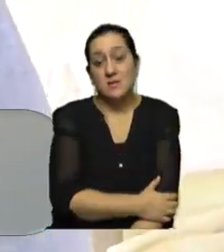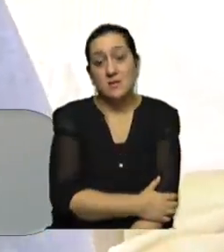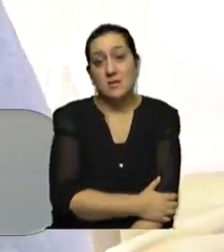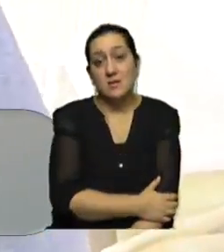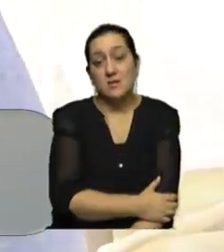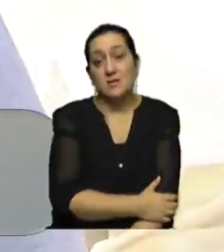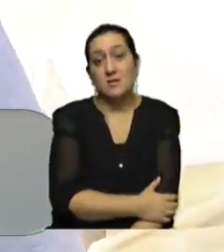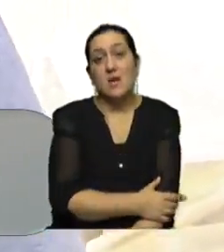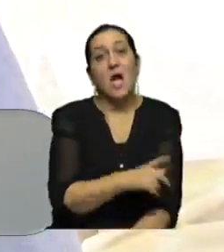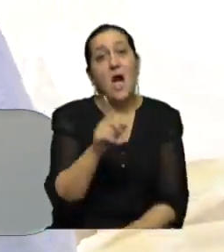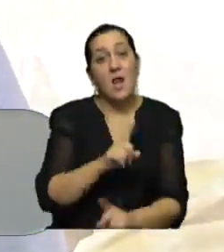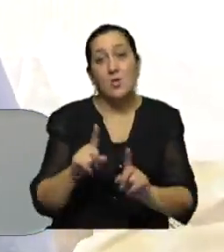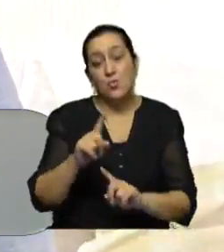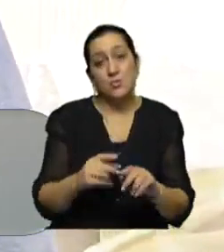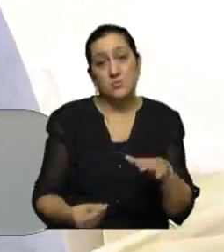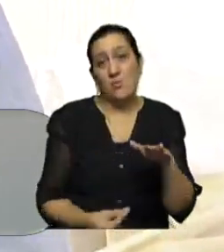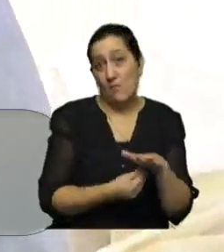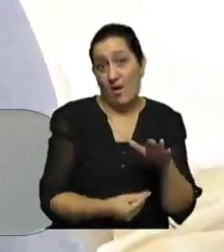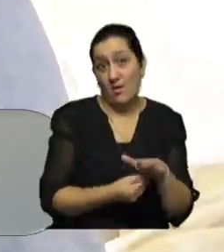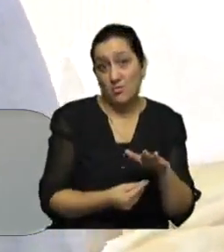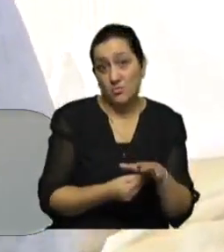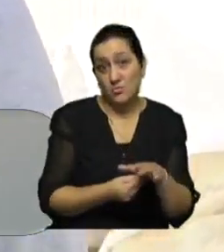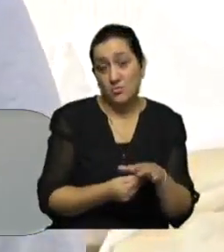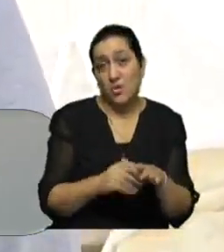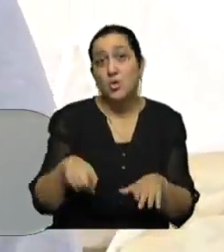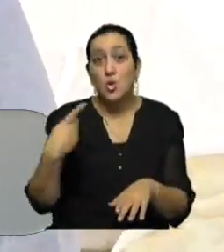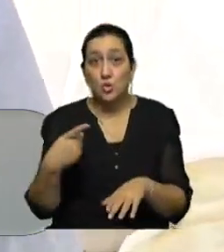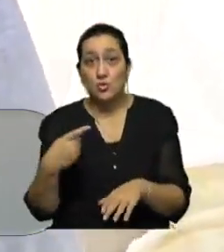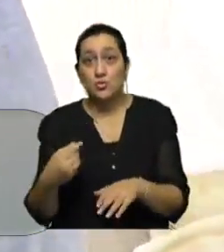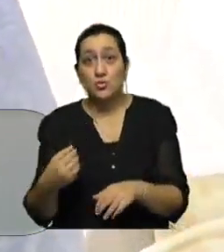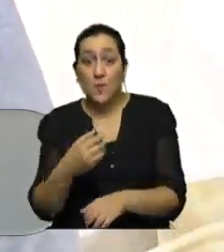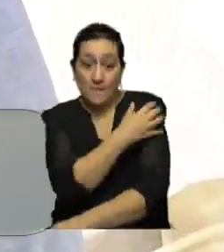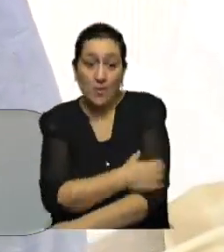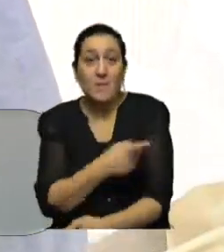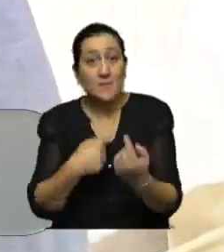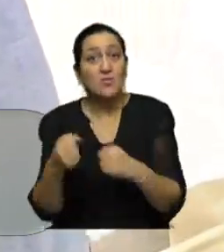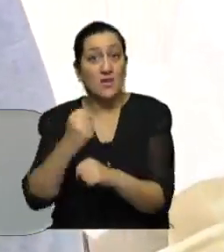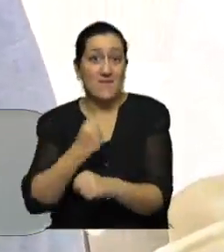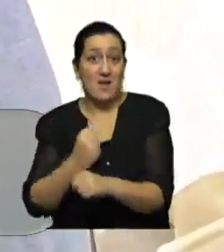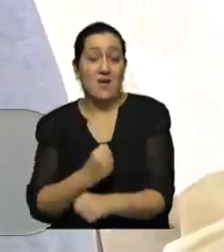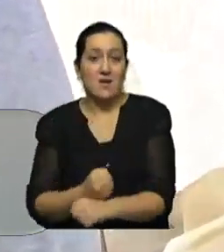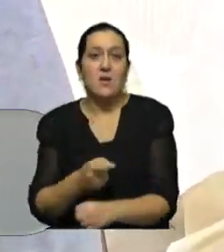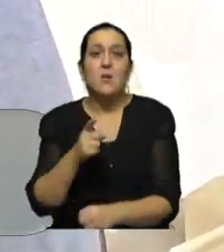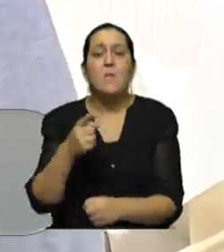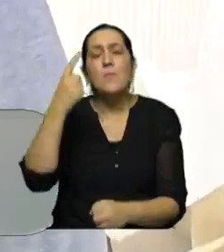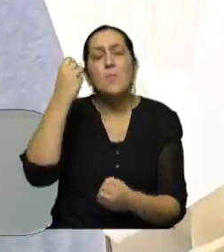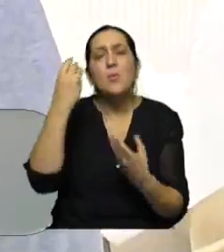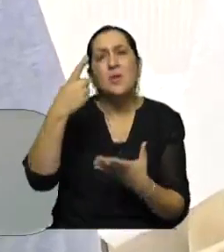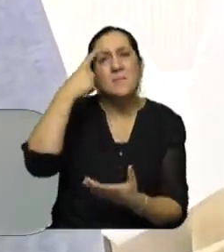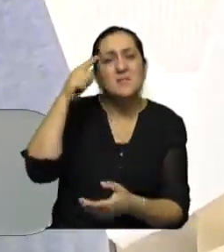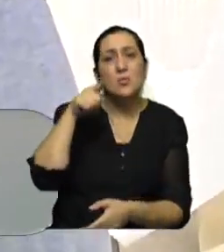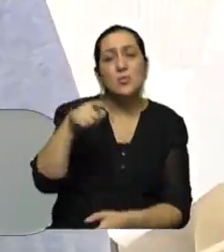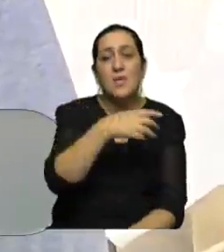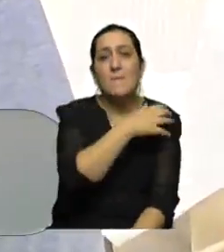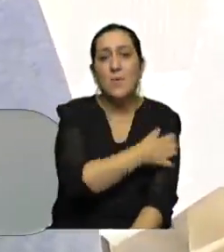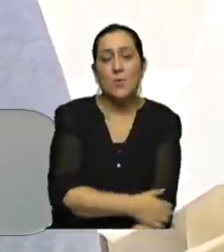se deja estar y otro, bueno, yo soy pobre, pero me la salgo a rebuscar. ¿Por qué se concibe pobre usted? Porque, digamos, la pobreza es